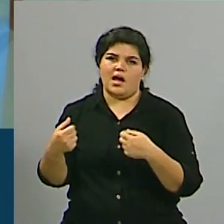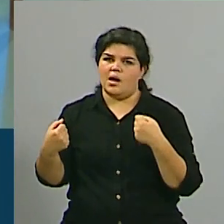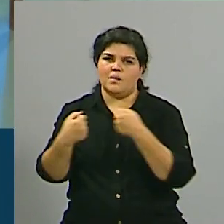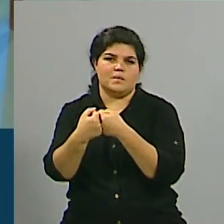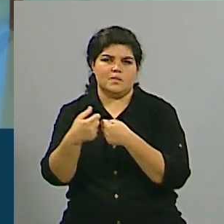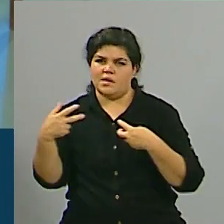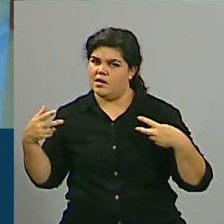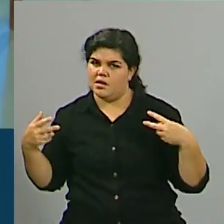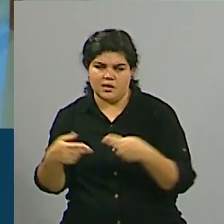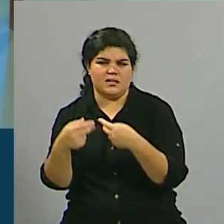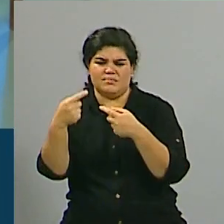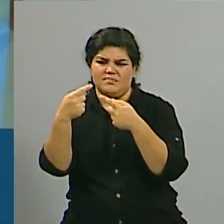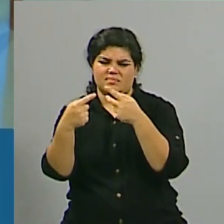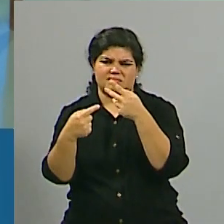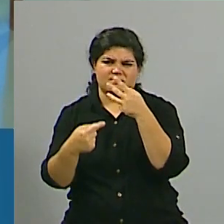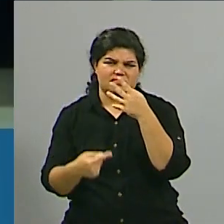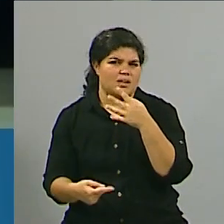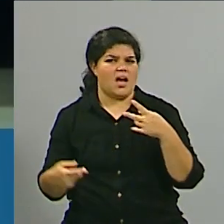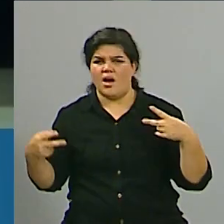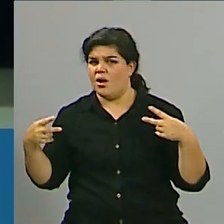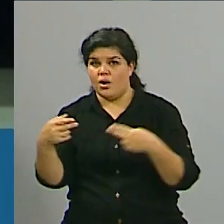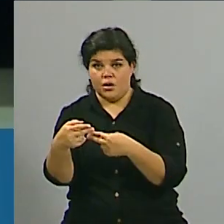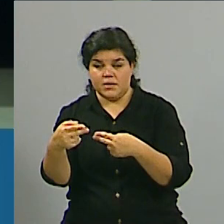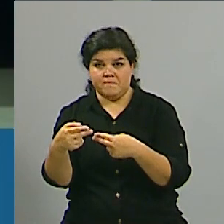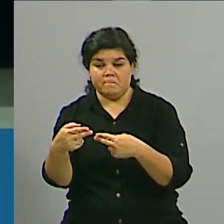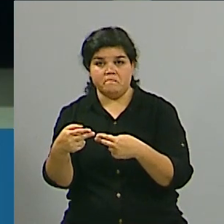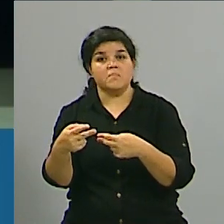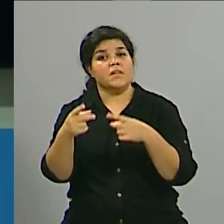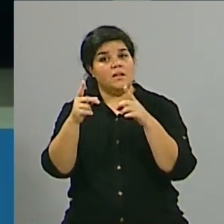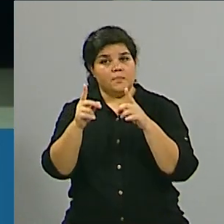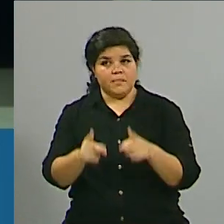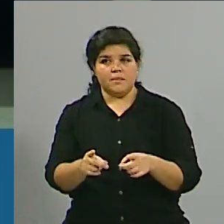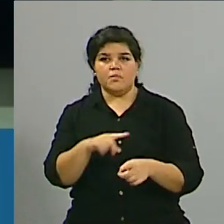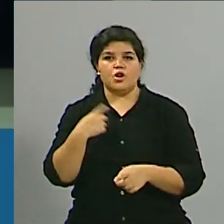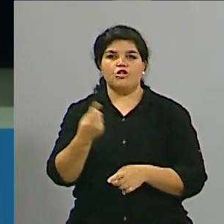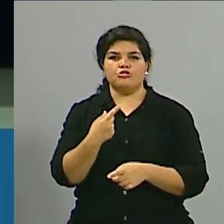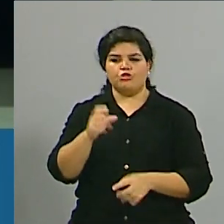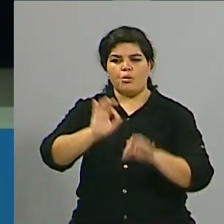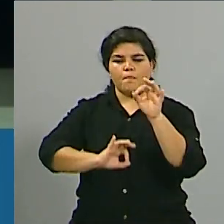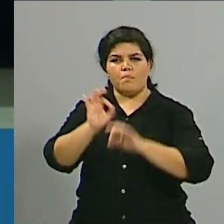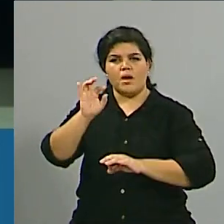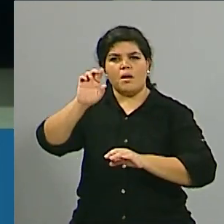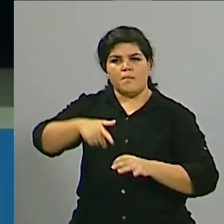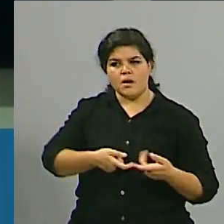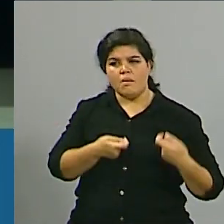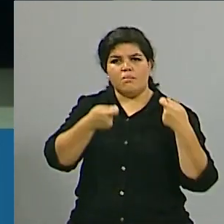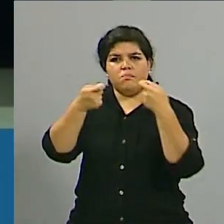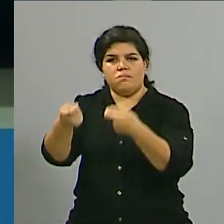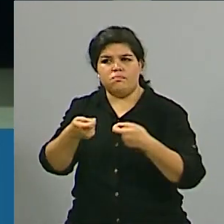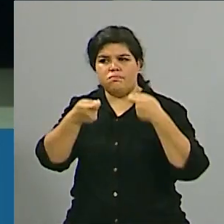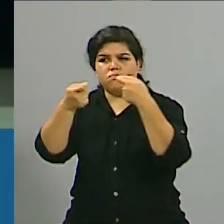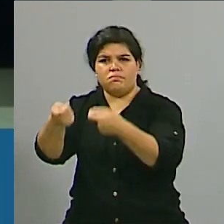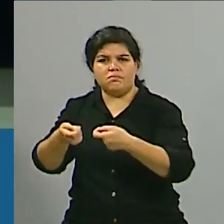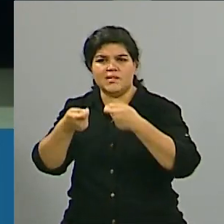programas de enlace, enlazados, para poder generar esto de nuevas generar empleo, y tuvimos